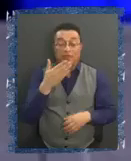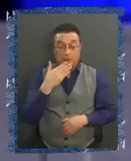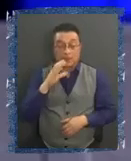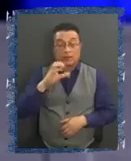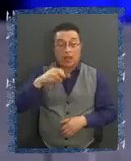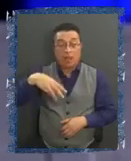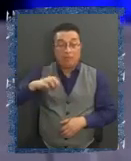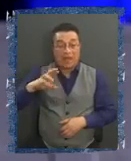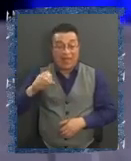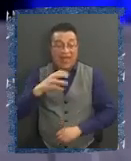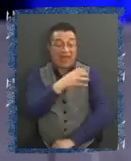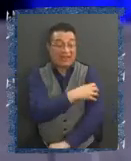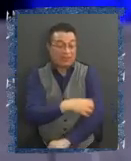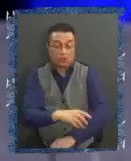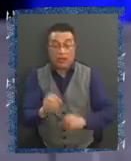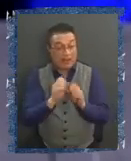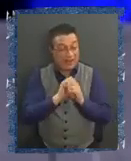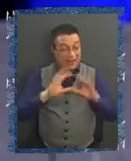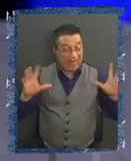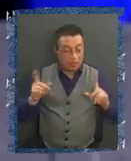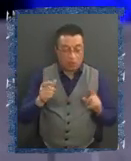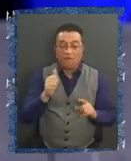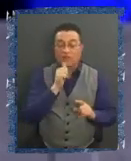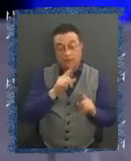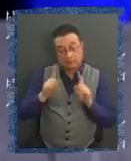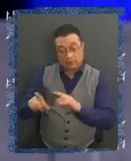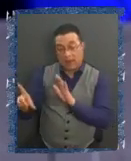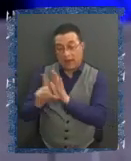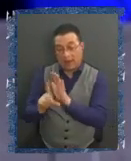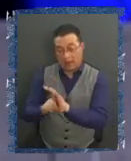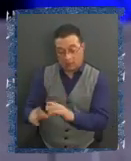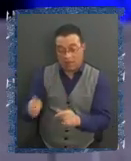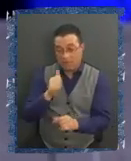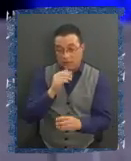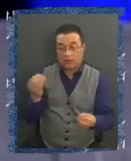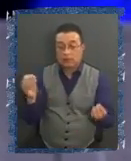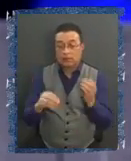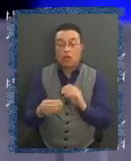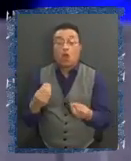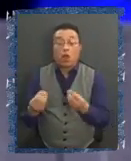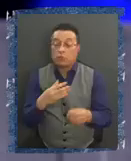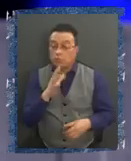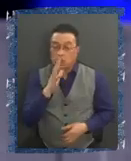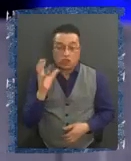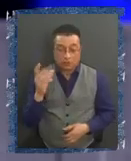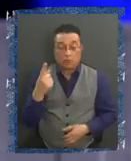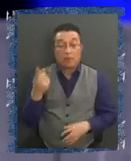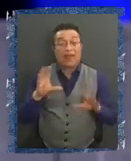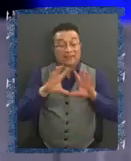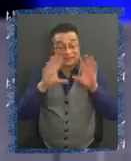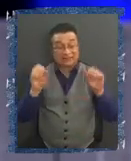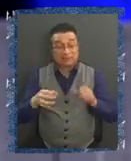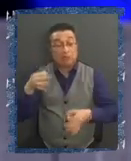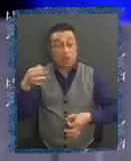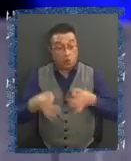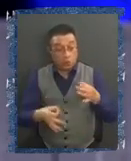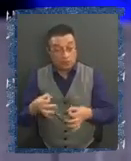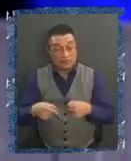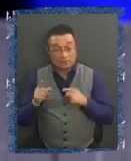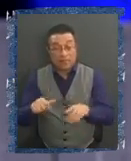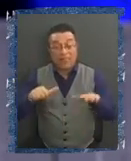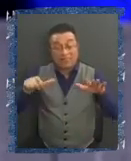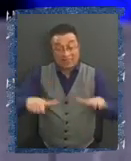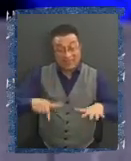no quedó claro, quedó dado a la ley, por tanto no sabemos cuál va a ser esa participación. Pero, por ejemplo, en el sistema de justicia, de los